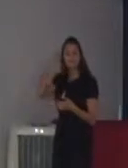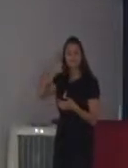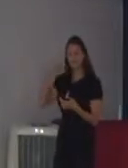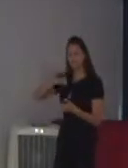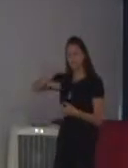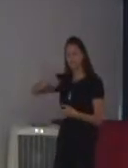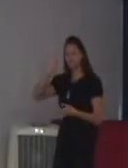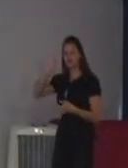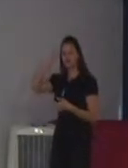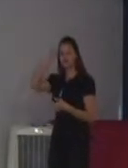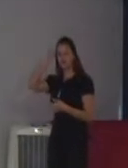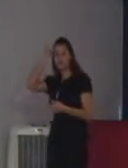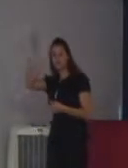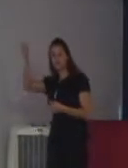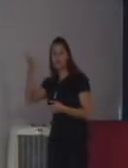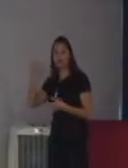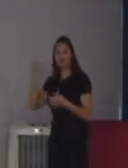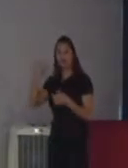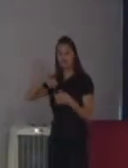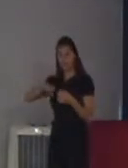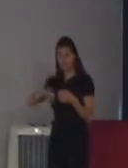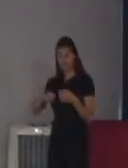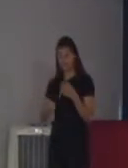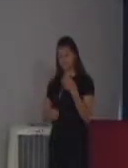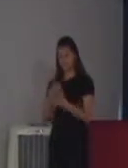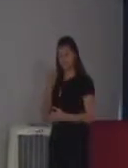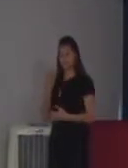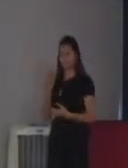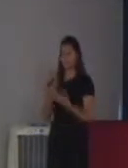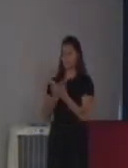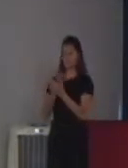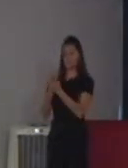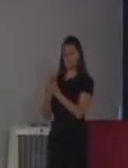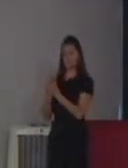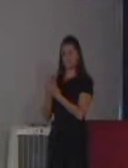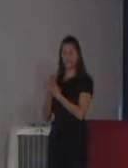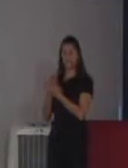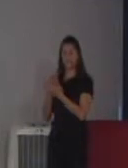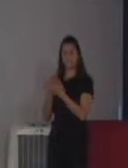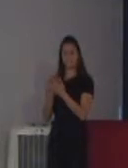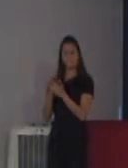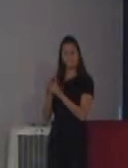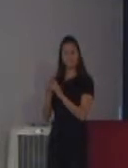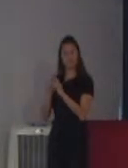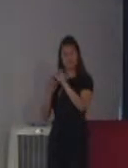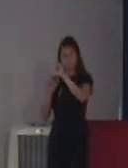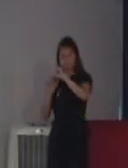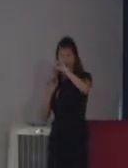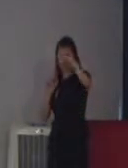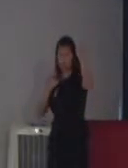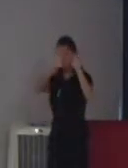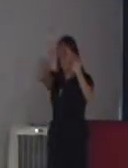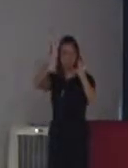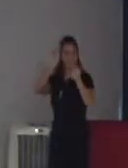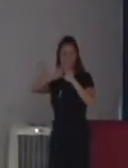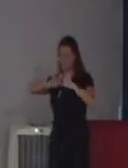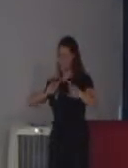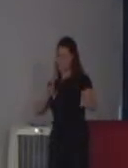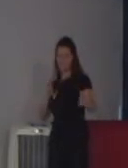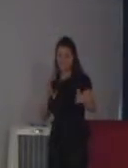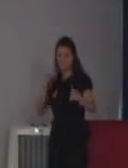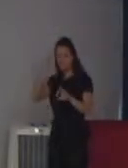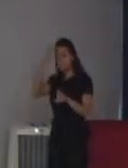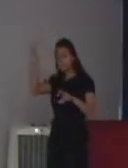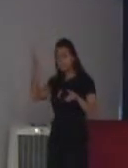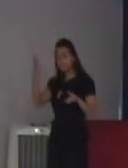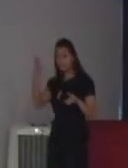ideas que se puedan, digamos, generar aquí, se tornen de una manera distinta. ¿Por qué? Porque